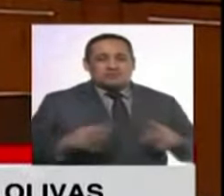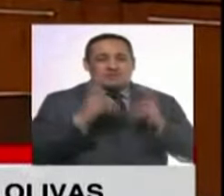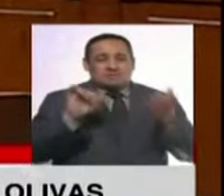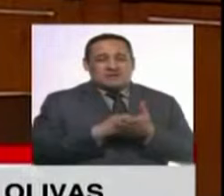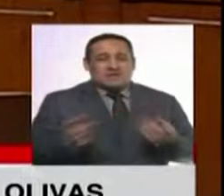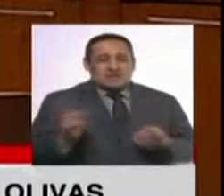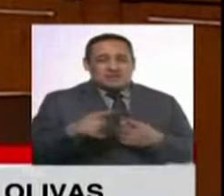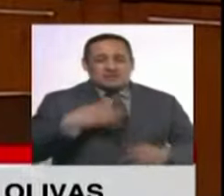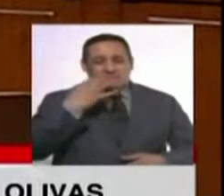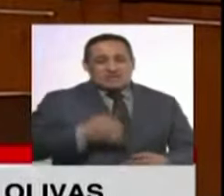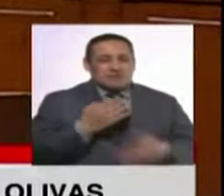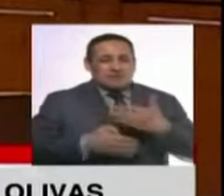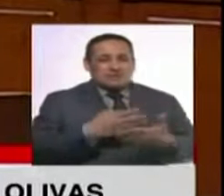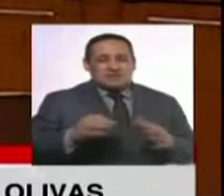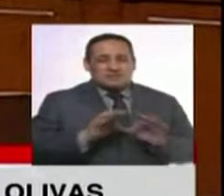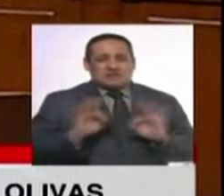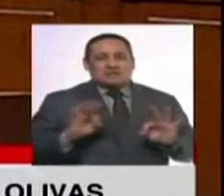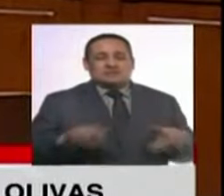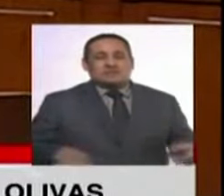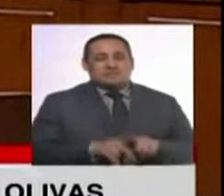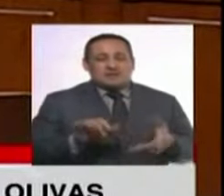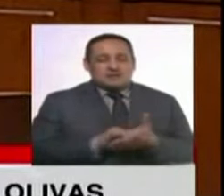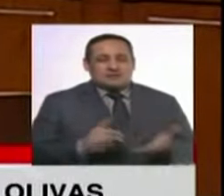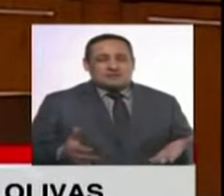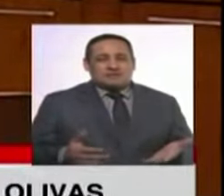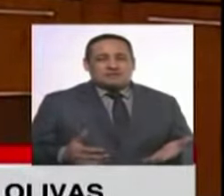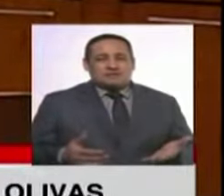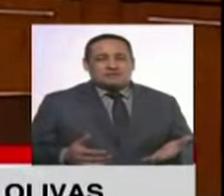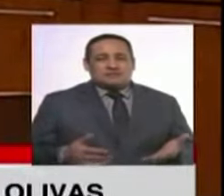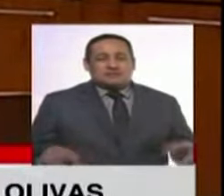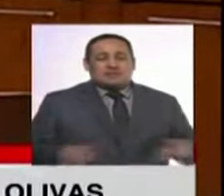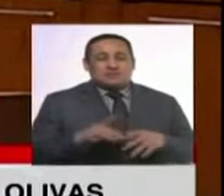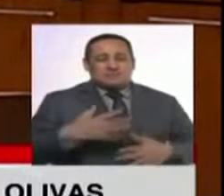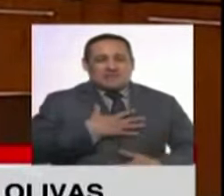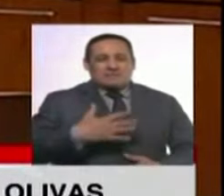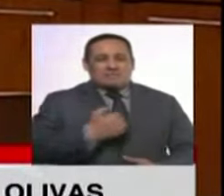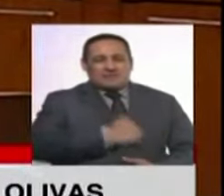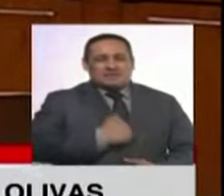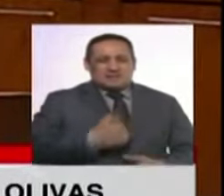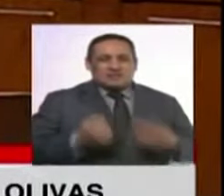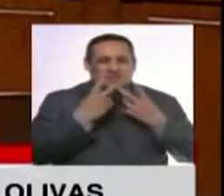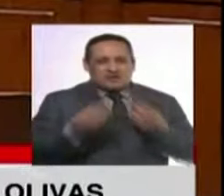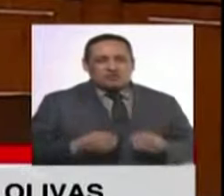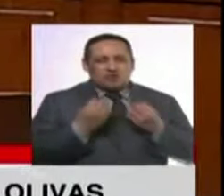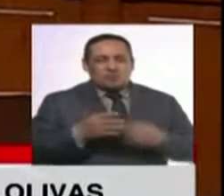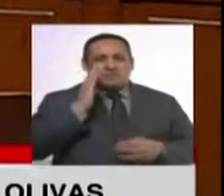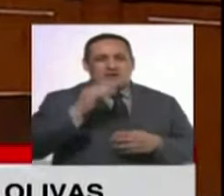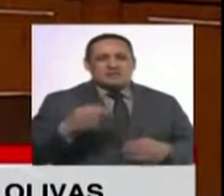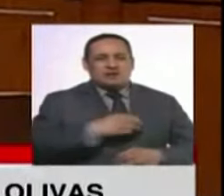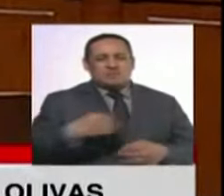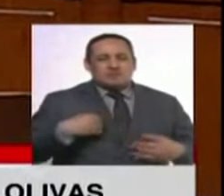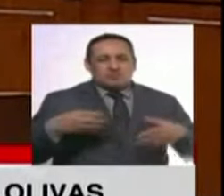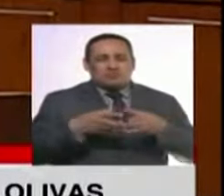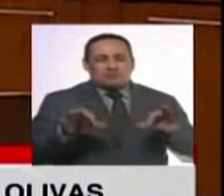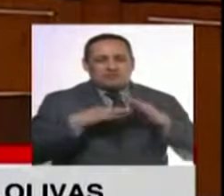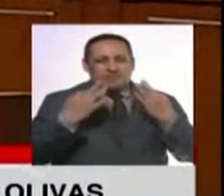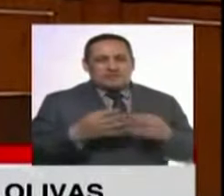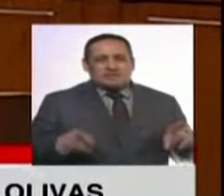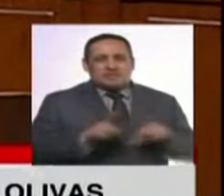que la venta y no tener sostenible y realmente me da penaba como se trata a los miembros de la Policía Nacional y a su familia